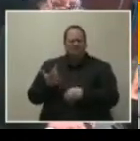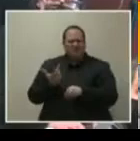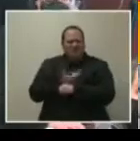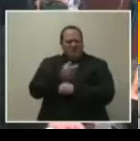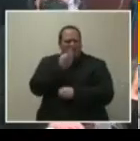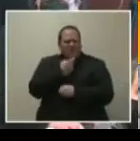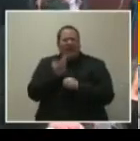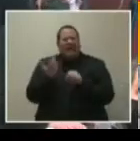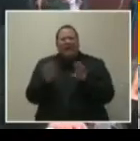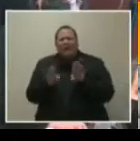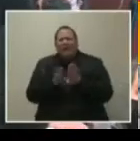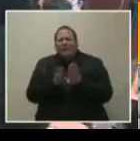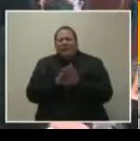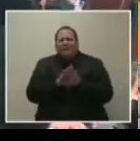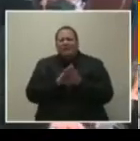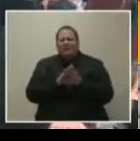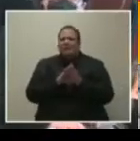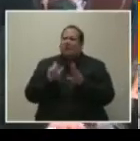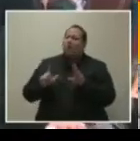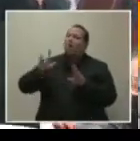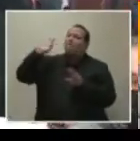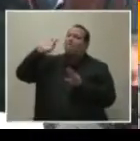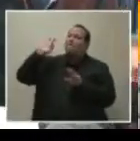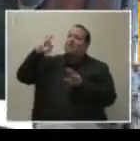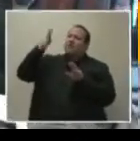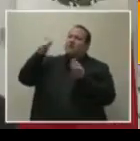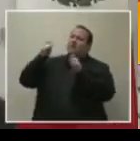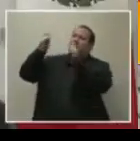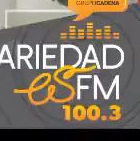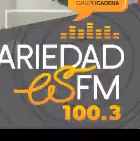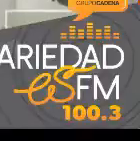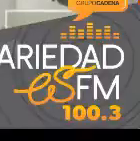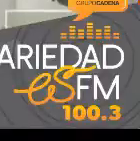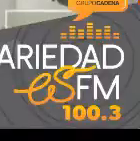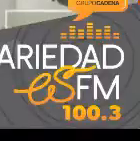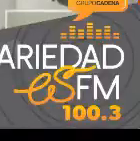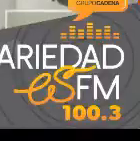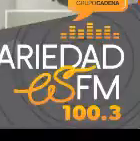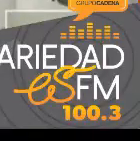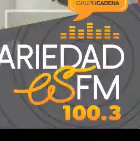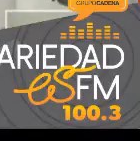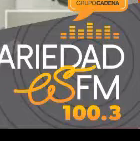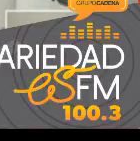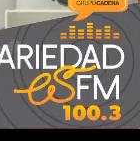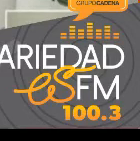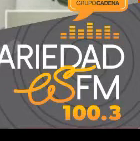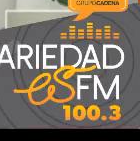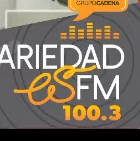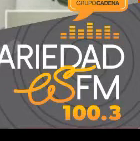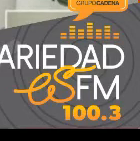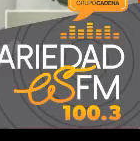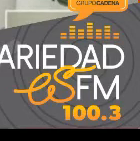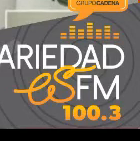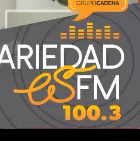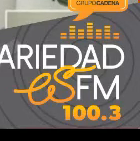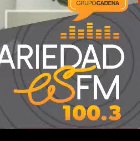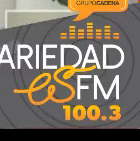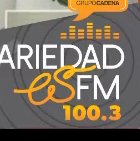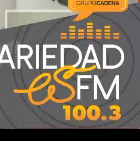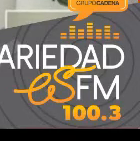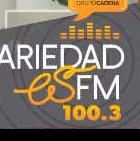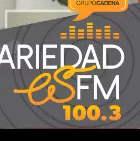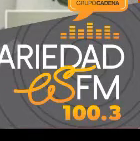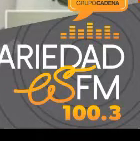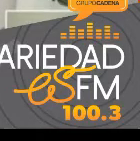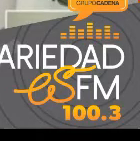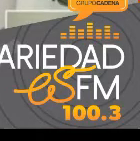cuanto a la atracción federal? Muy bien, estamos en comunicación con la federación. La Fiscalía General de la República ya ha solicitado